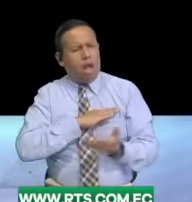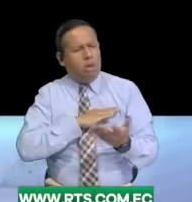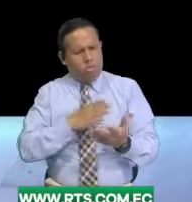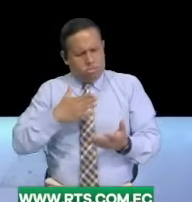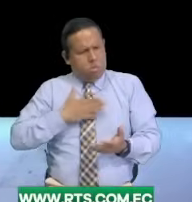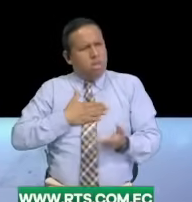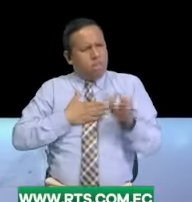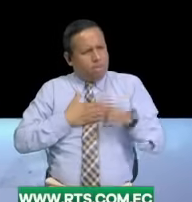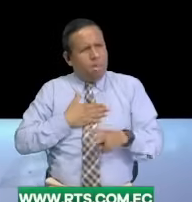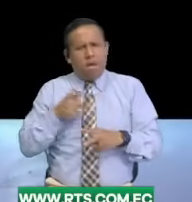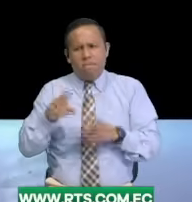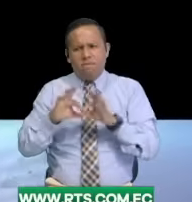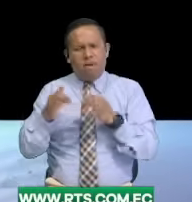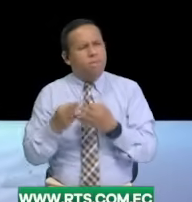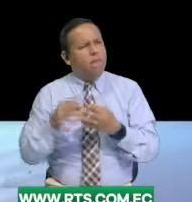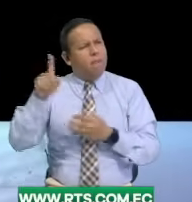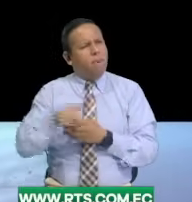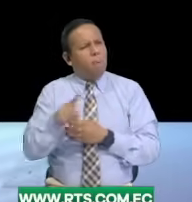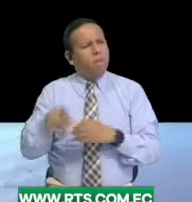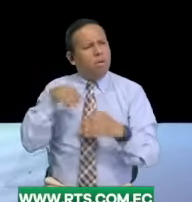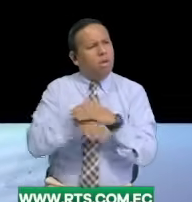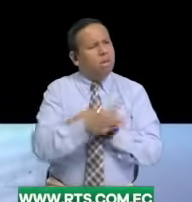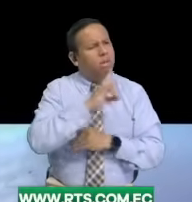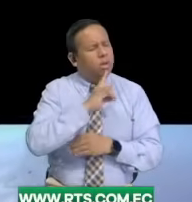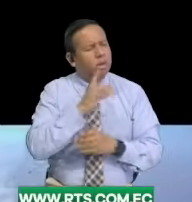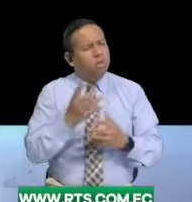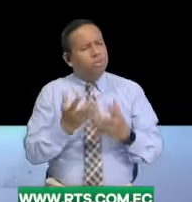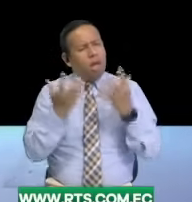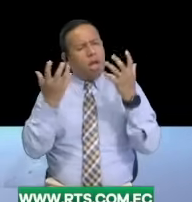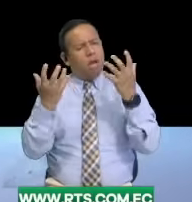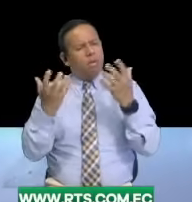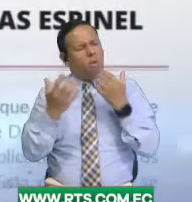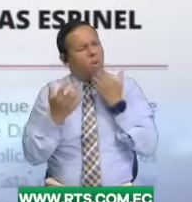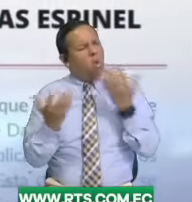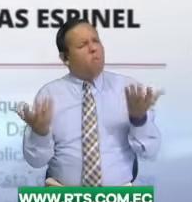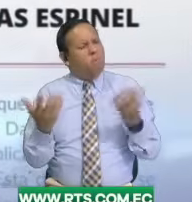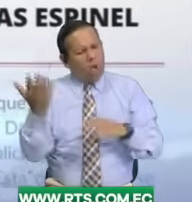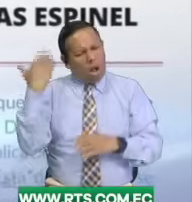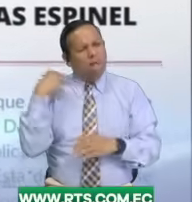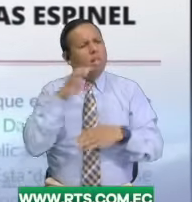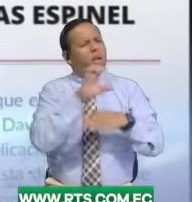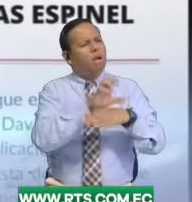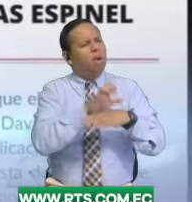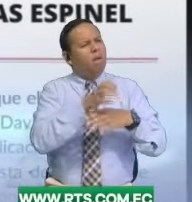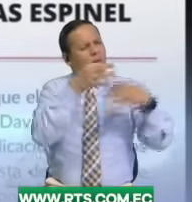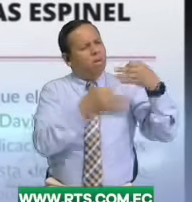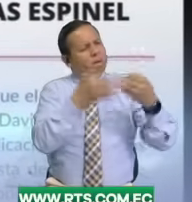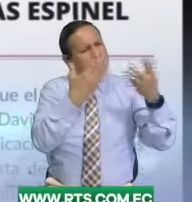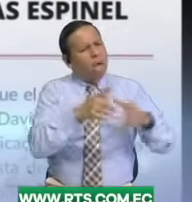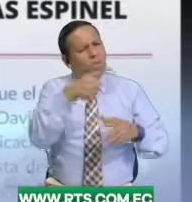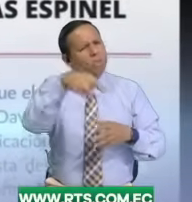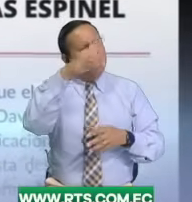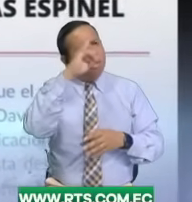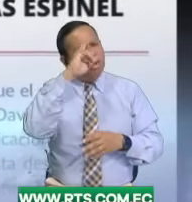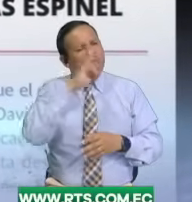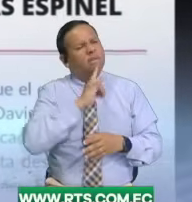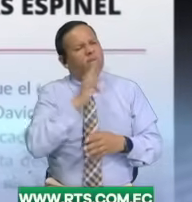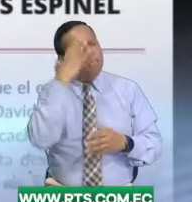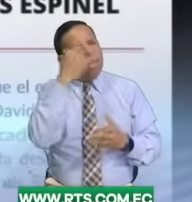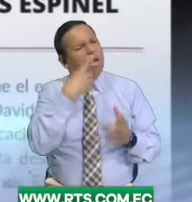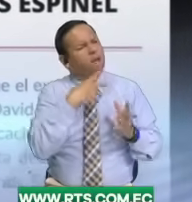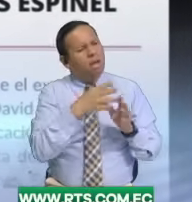familia. También rechazó la relación con casos que han sido judicializados en el Ecuador.